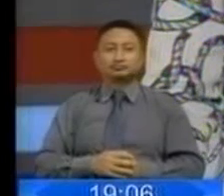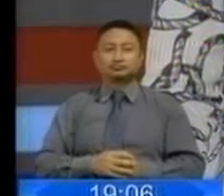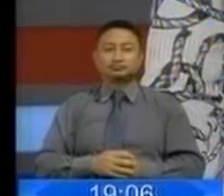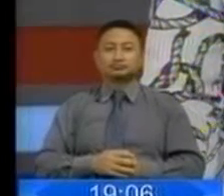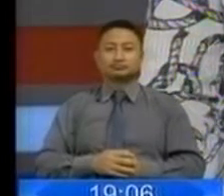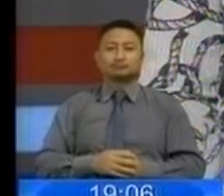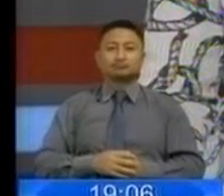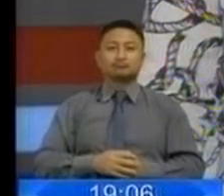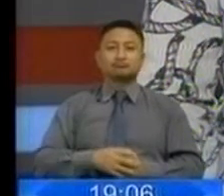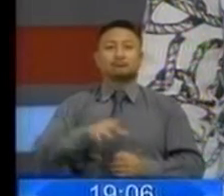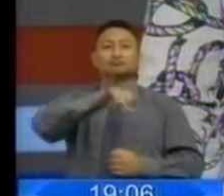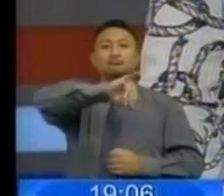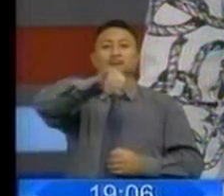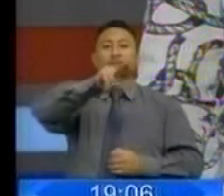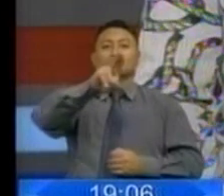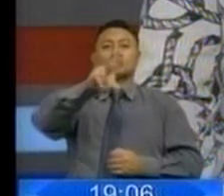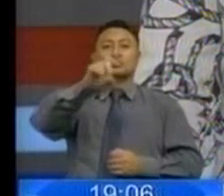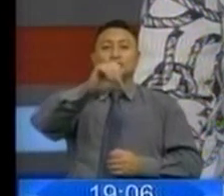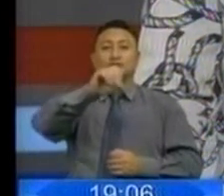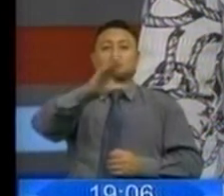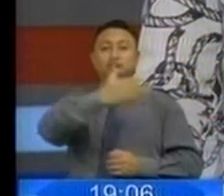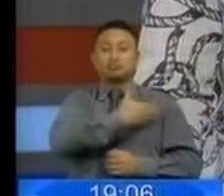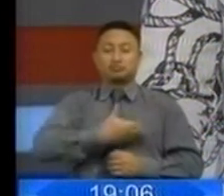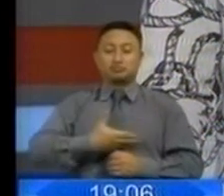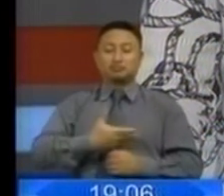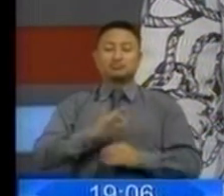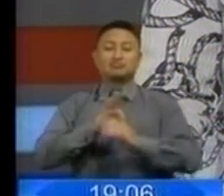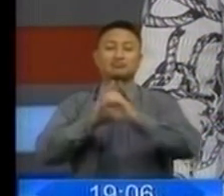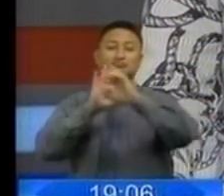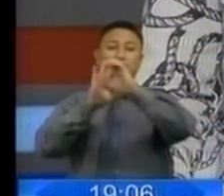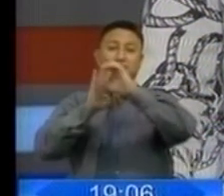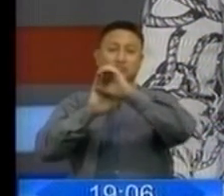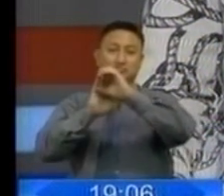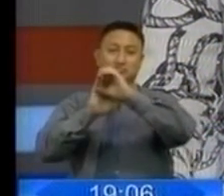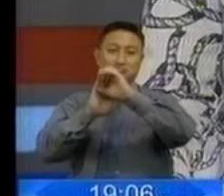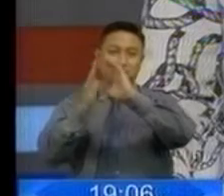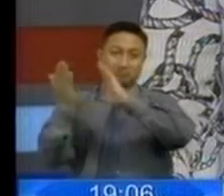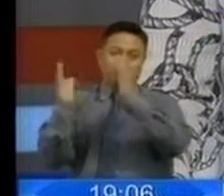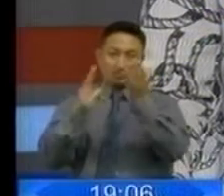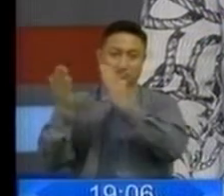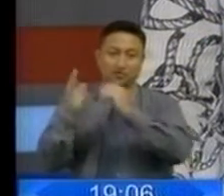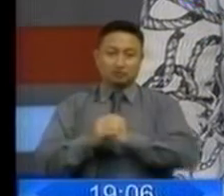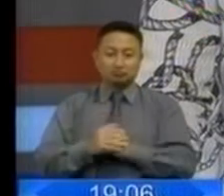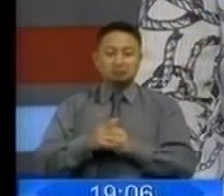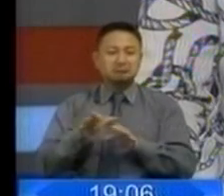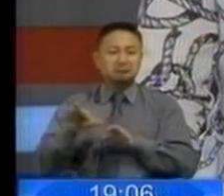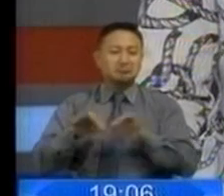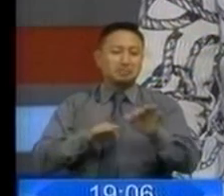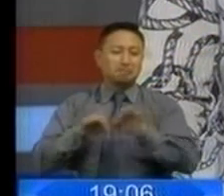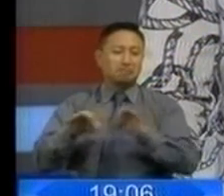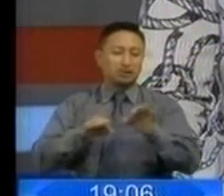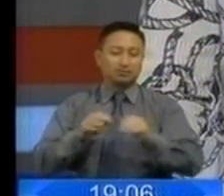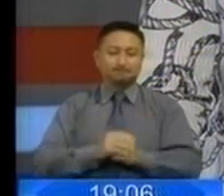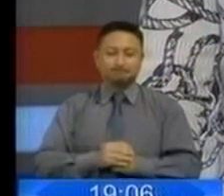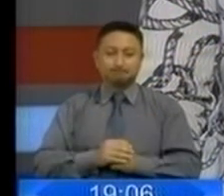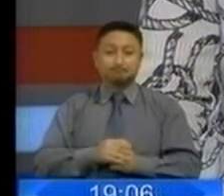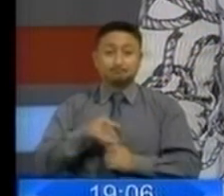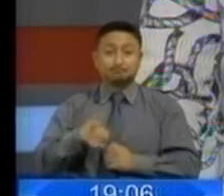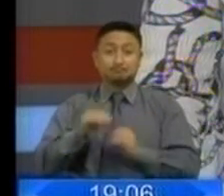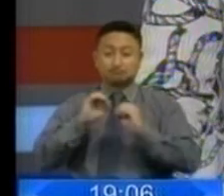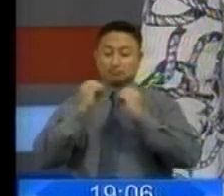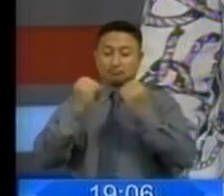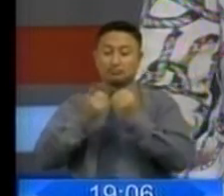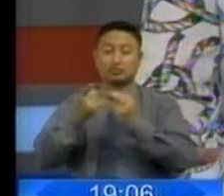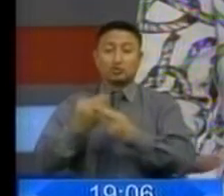Por su parte, Julio César Trujillo, presidente del Consejo de Participación Ciudadana y Control Social Transitorio, señaló que el organismo